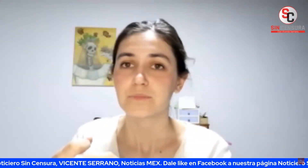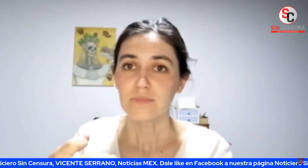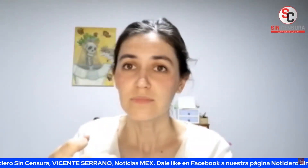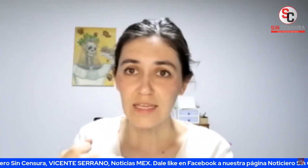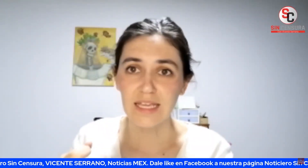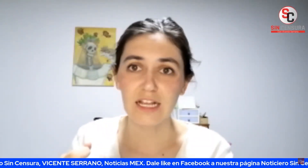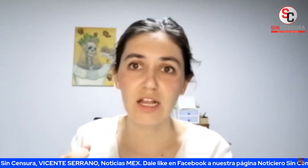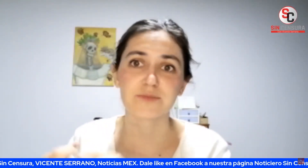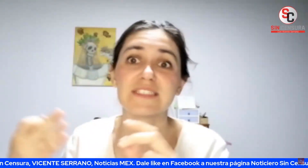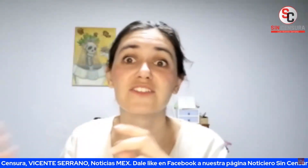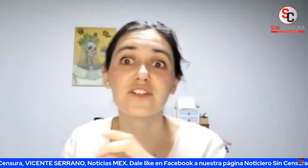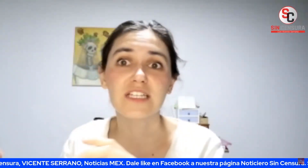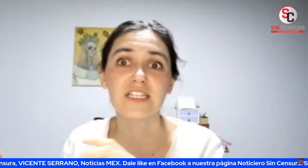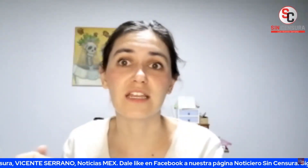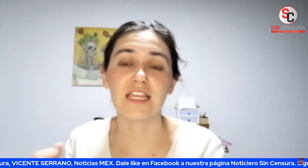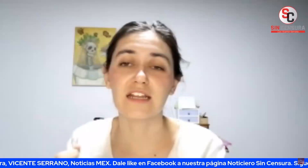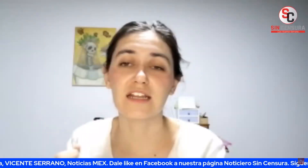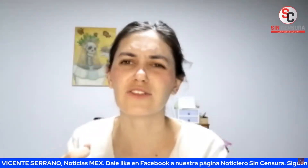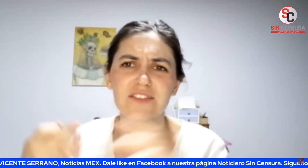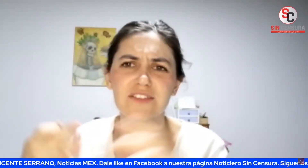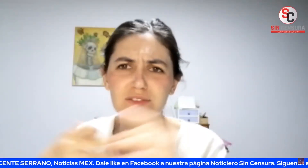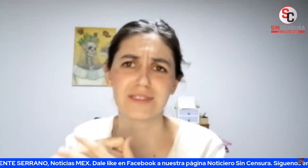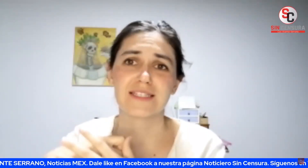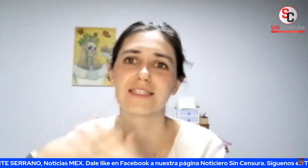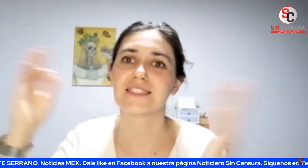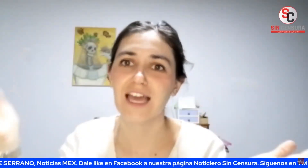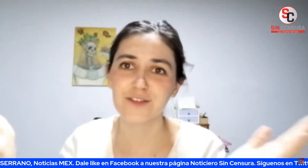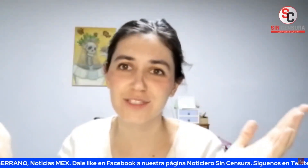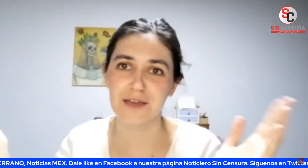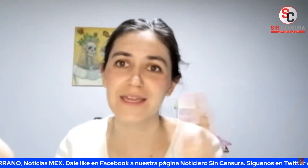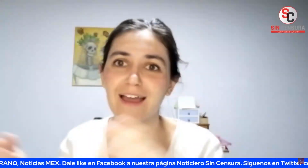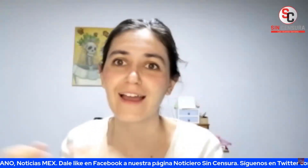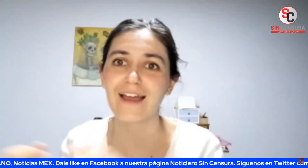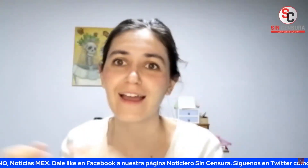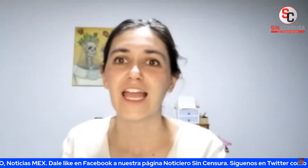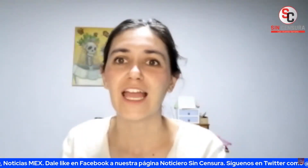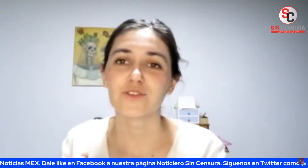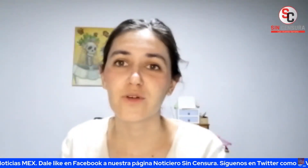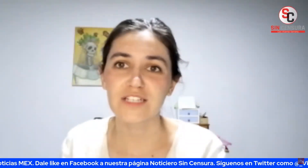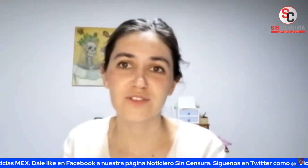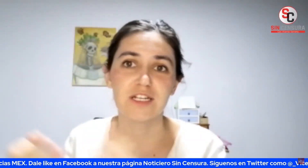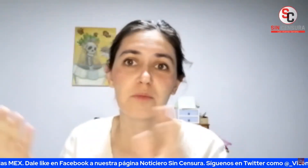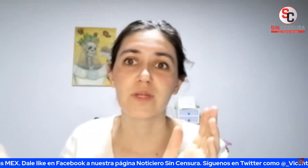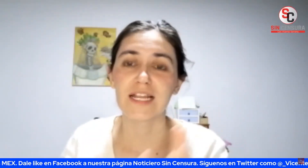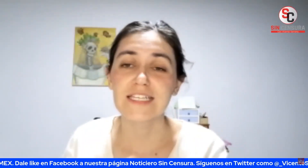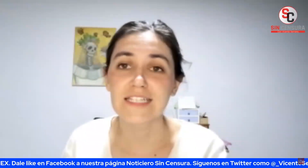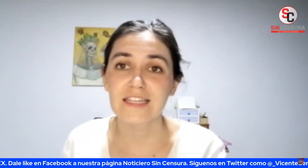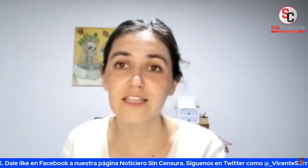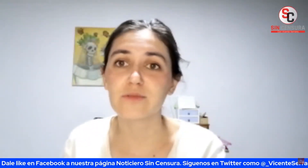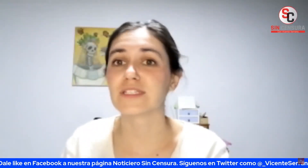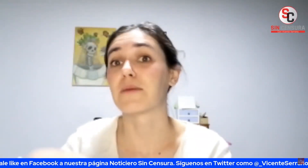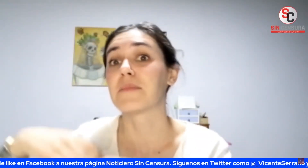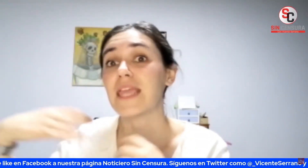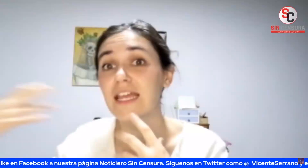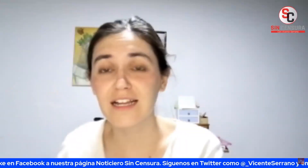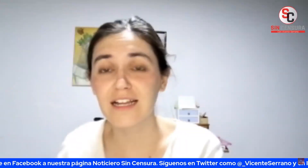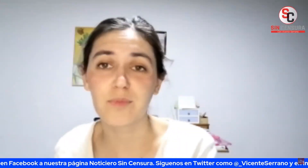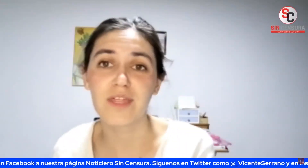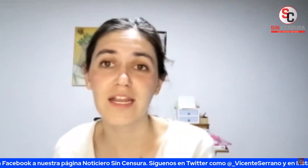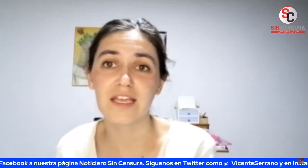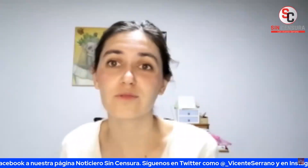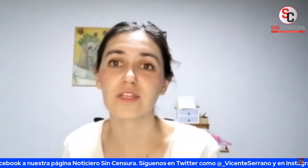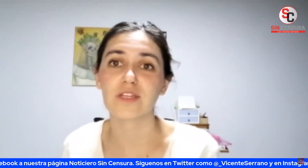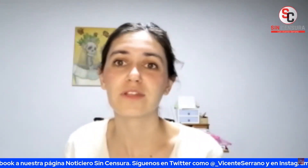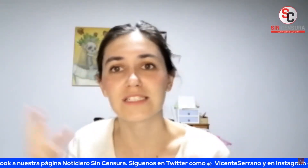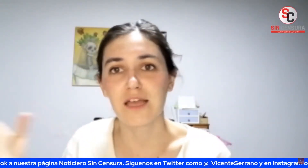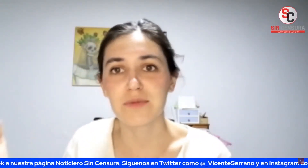de las prestaciones que tenían y los gastos desquiciados que había en los congresos y en el poder legislativo, también en el